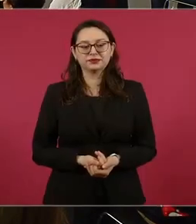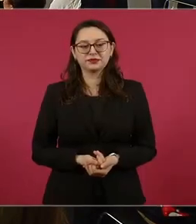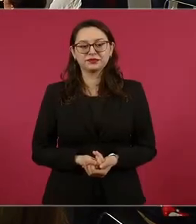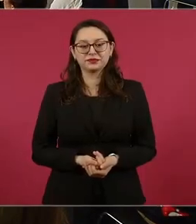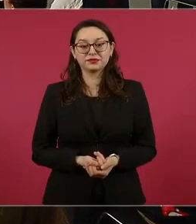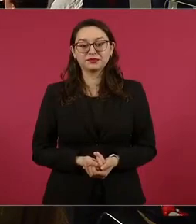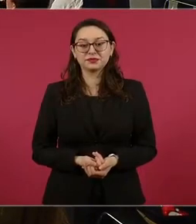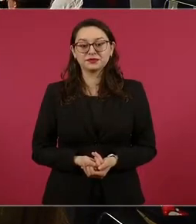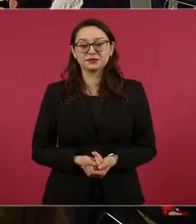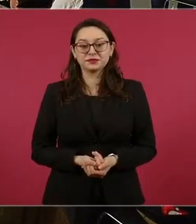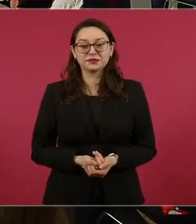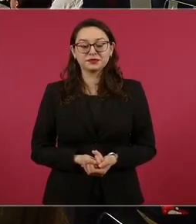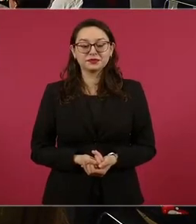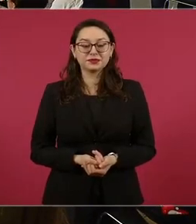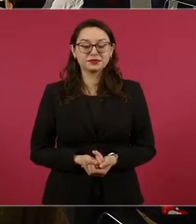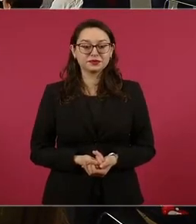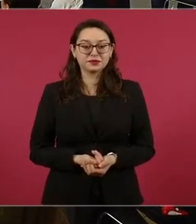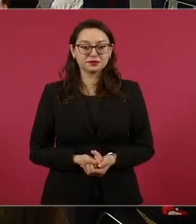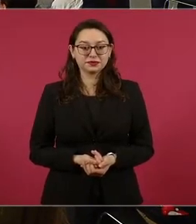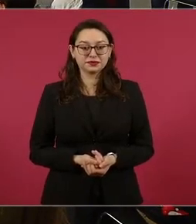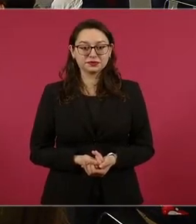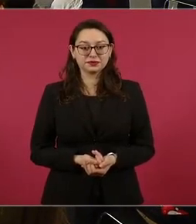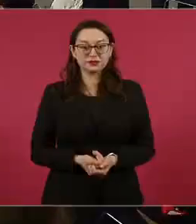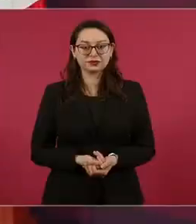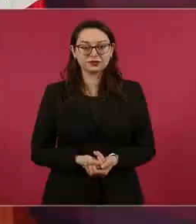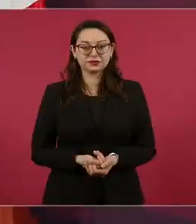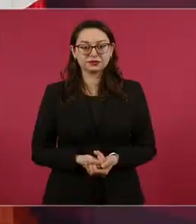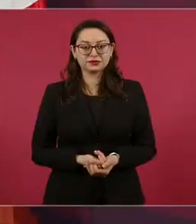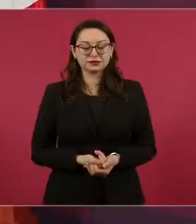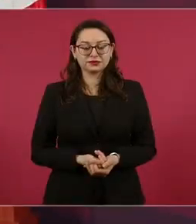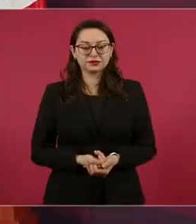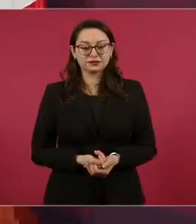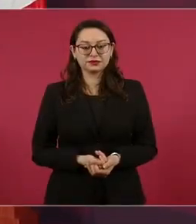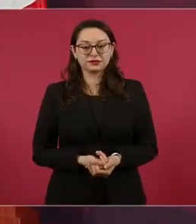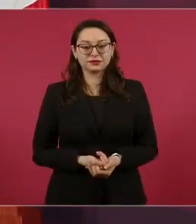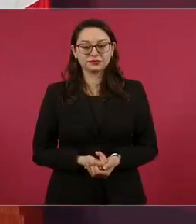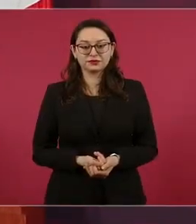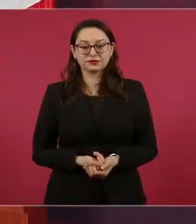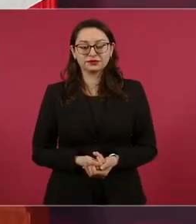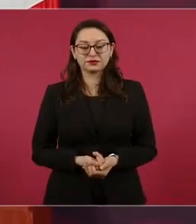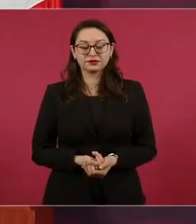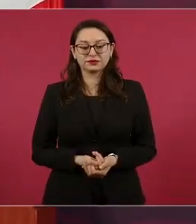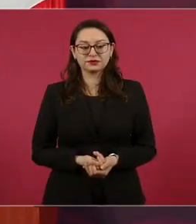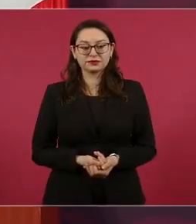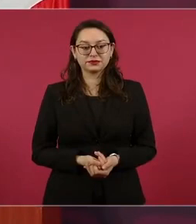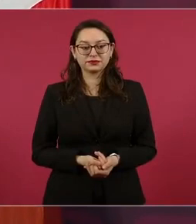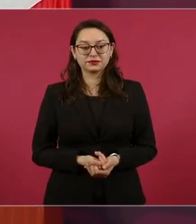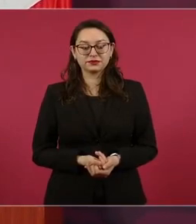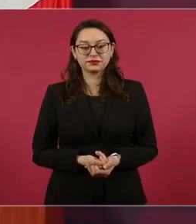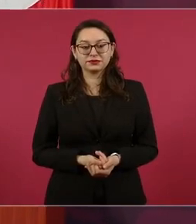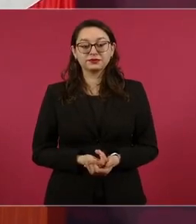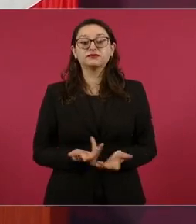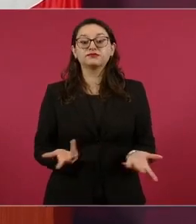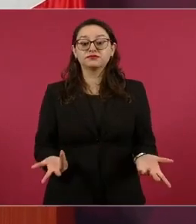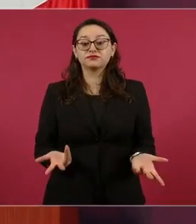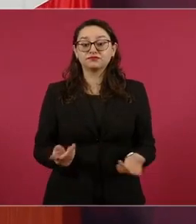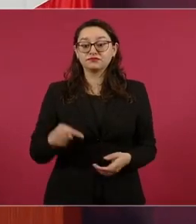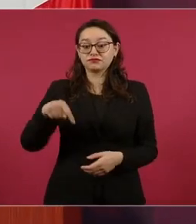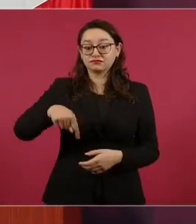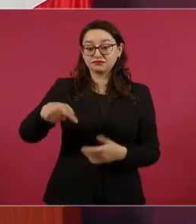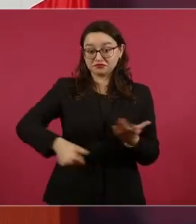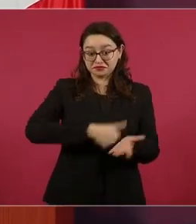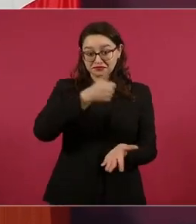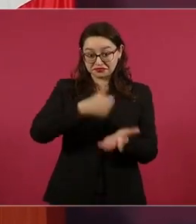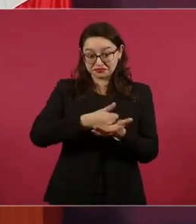Y si está considerada como de las ciudades más